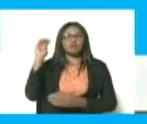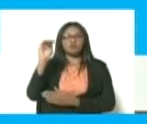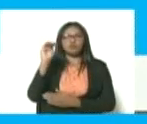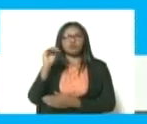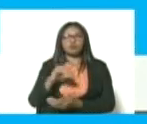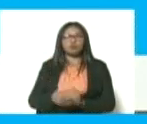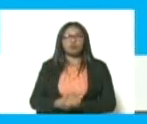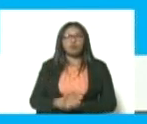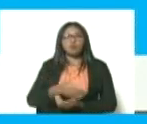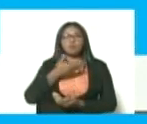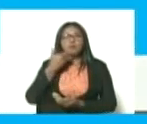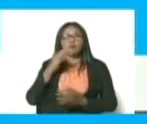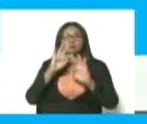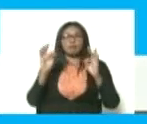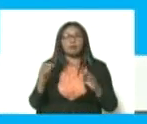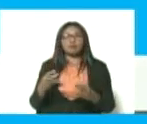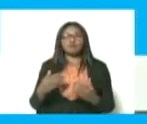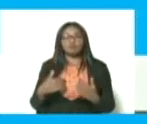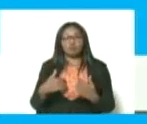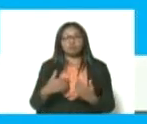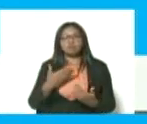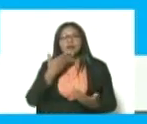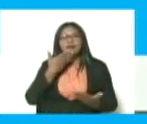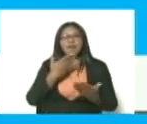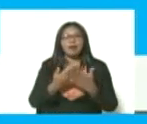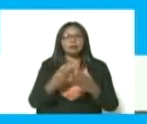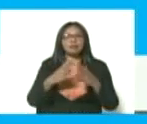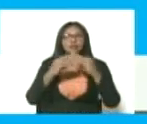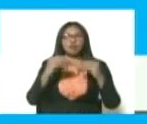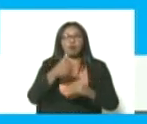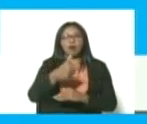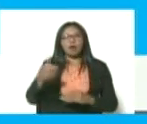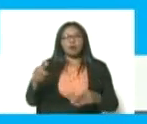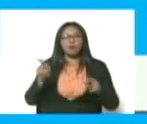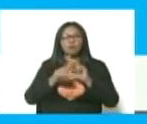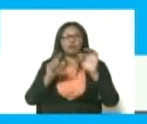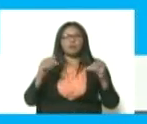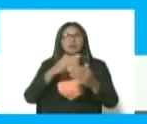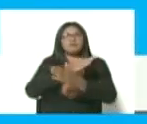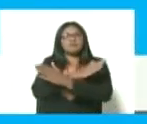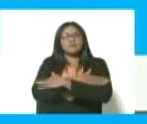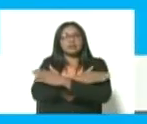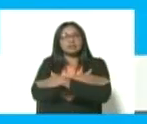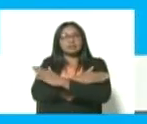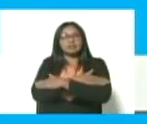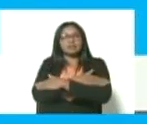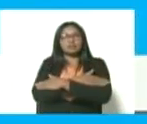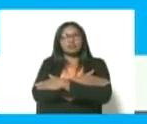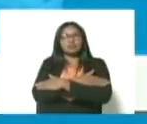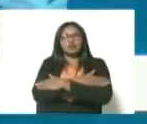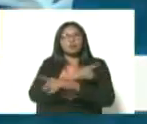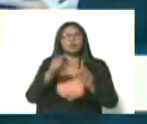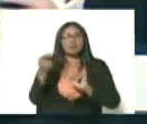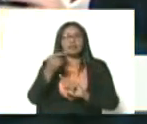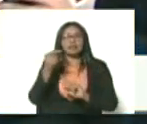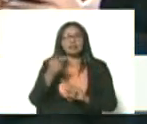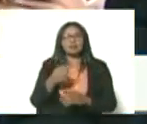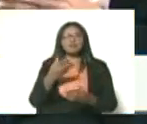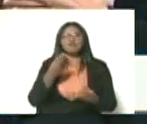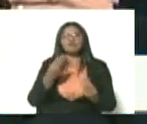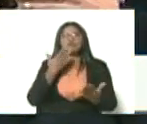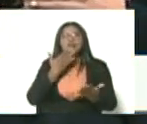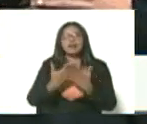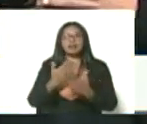mejor destino. Así que les doy las gracias a todas y a todos y los felicito por haber salido negativo en el PCR. Gracias, muchas